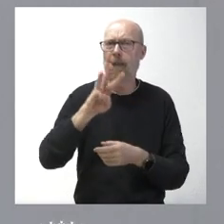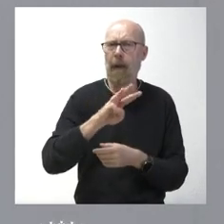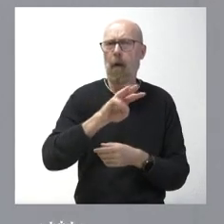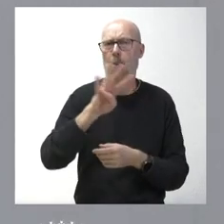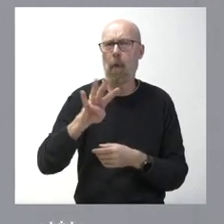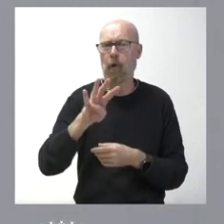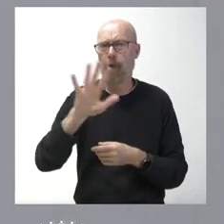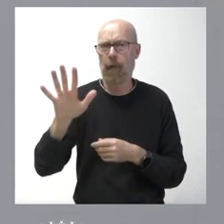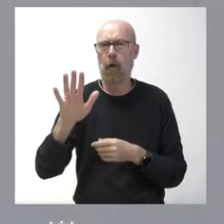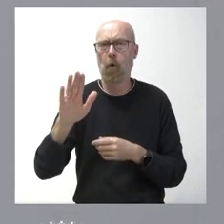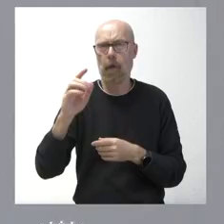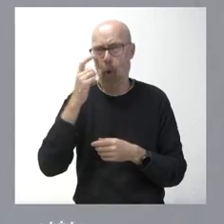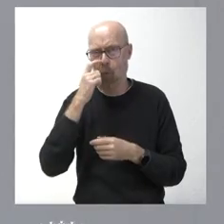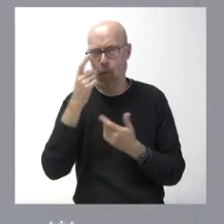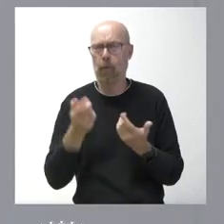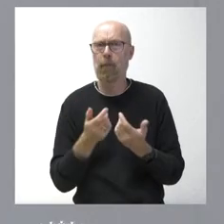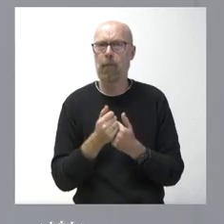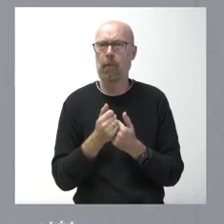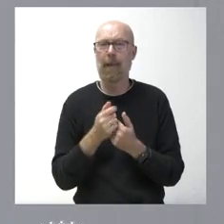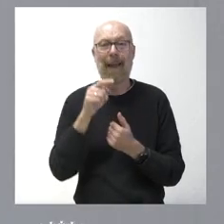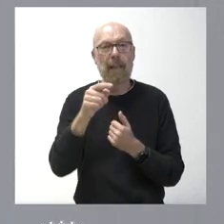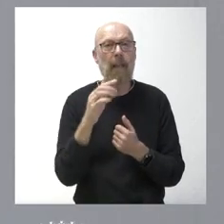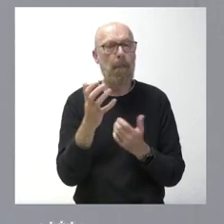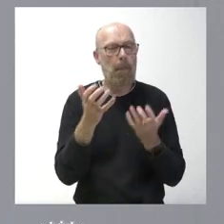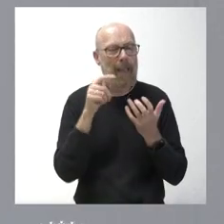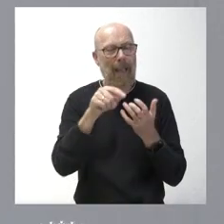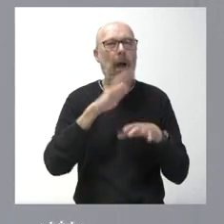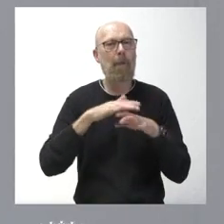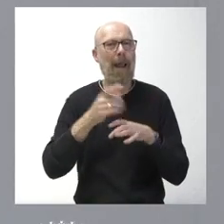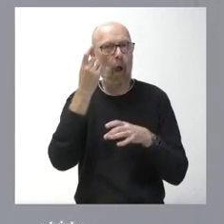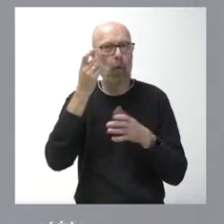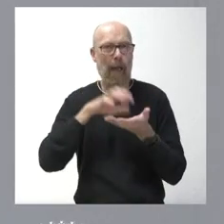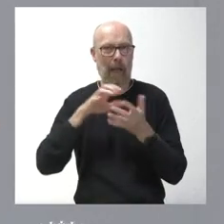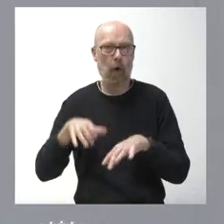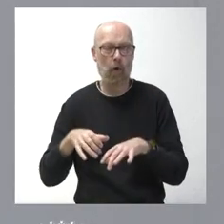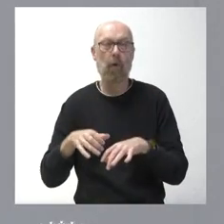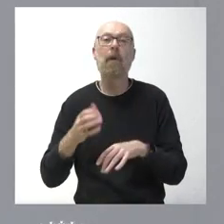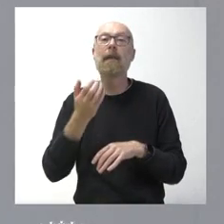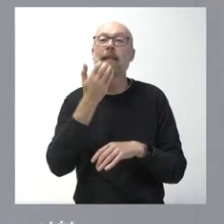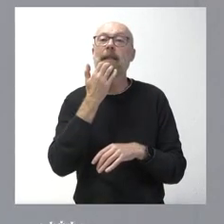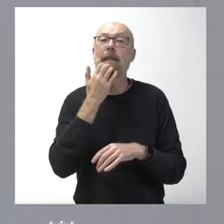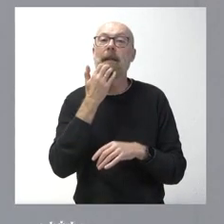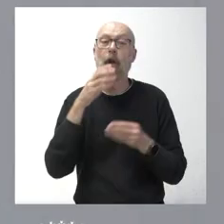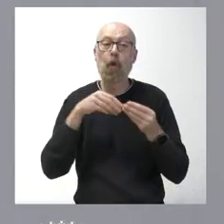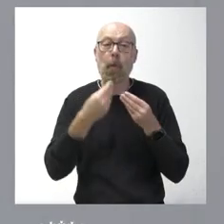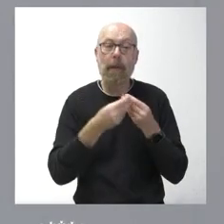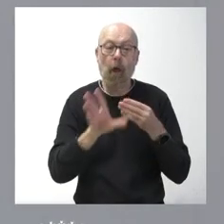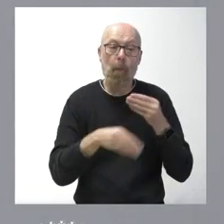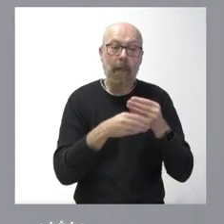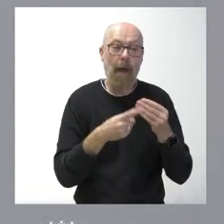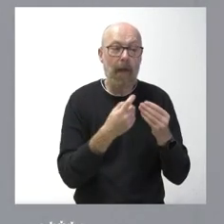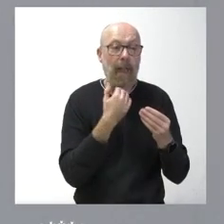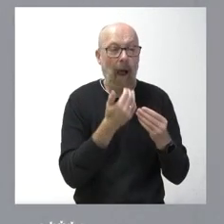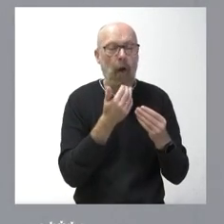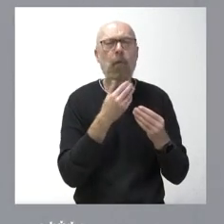junio y que esta es una ventaja de la que también van a disponer los alumnos de Castilla y león si hubiera que hacer alguna documentación complementaria la harían pero la que se ha